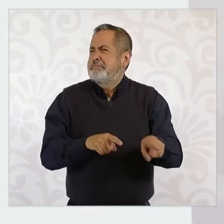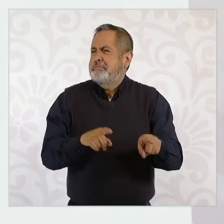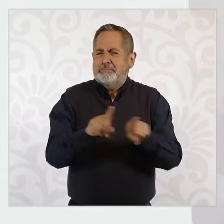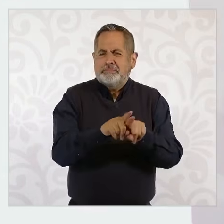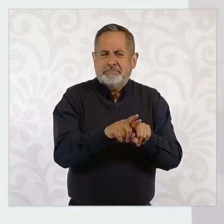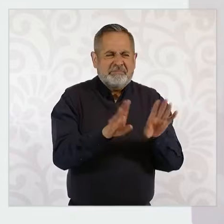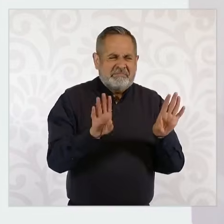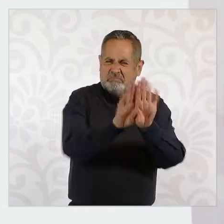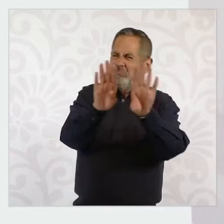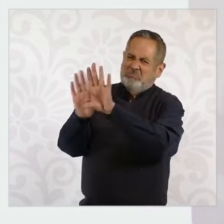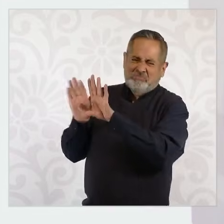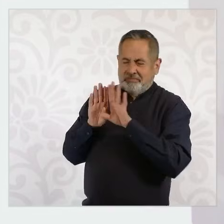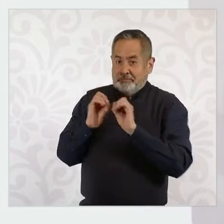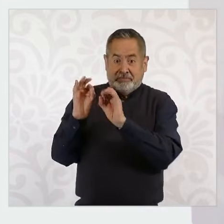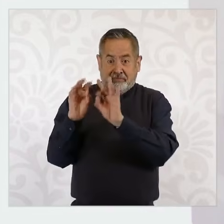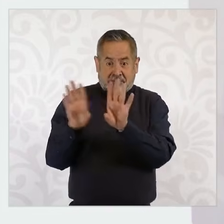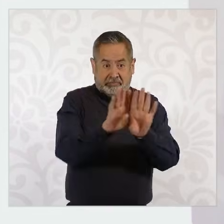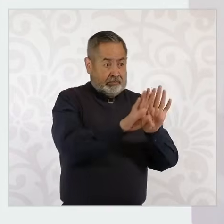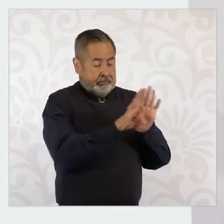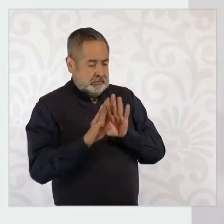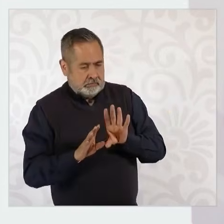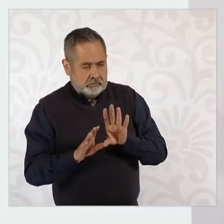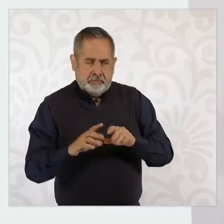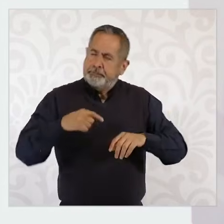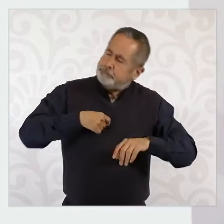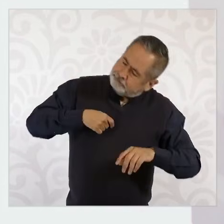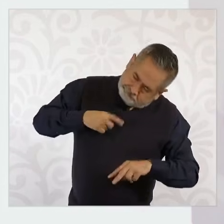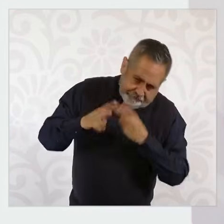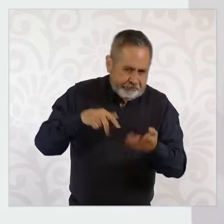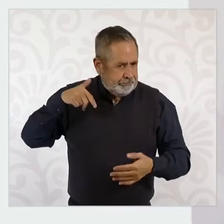las puertas. Entonces al final dije, a ver, voy a salir para